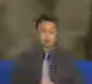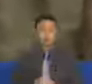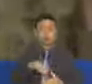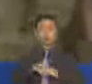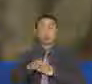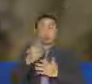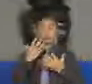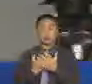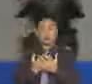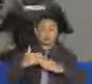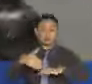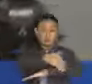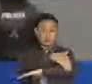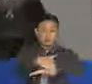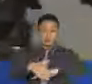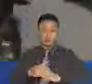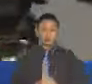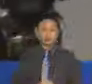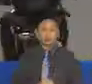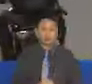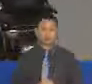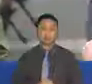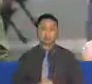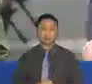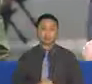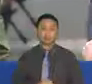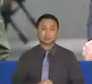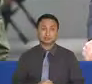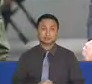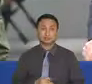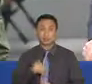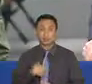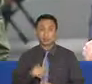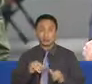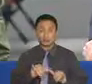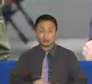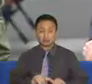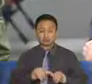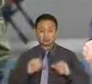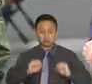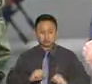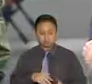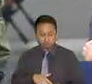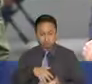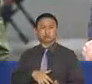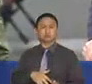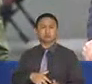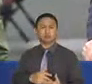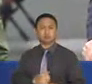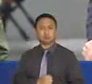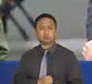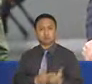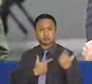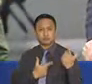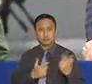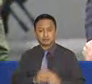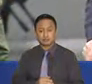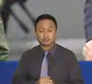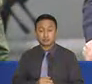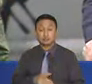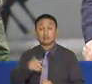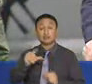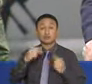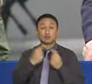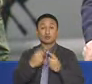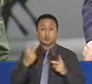cárceles del país sin doblarse que están poniendo el pecho a las balas que se enfrentan